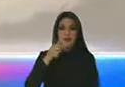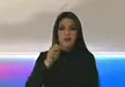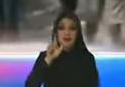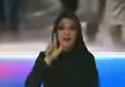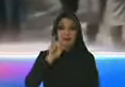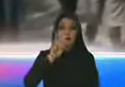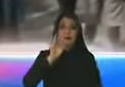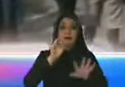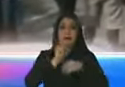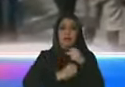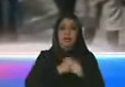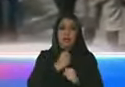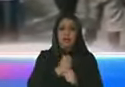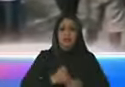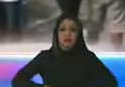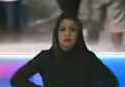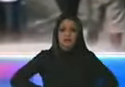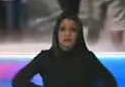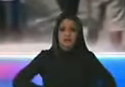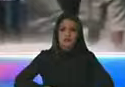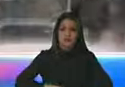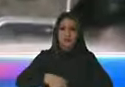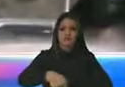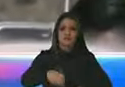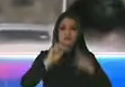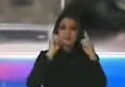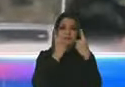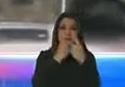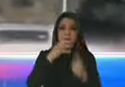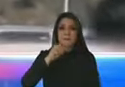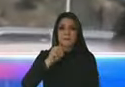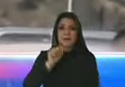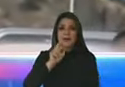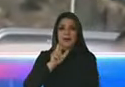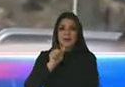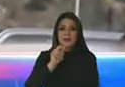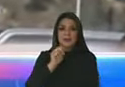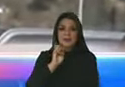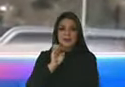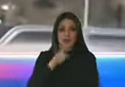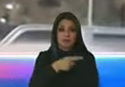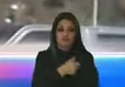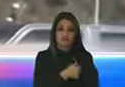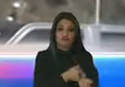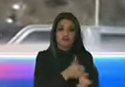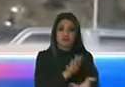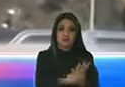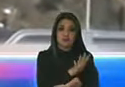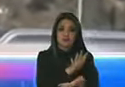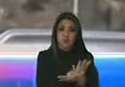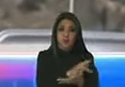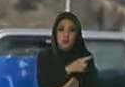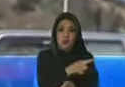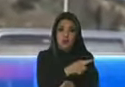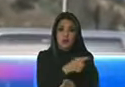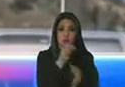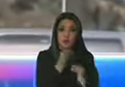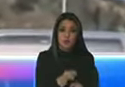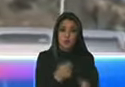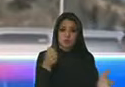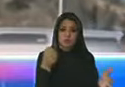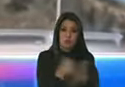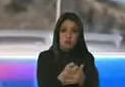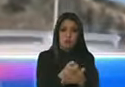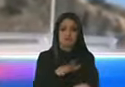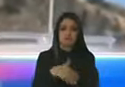edad, se movilizaba en la vía Pacoche, Santa Marianita. A la altura de la escuela Simón Bolívar, a verificar un posible accidente de tránsito. Una